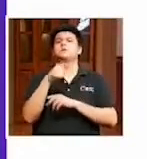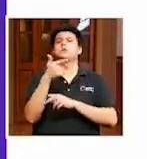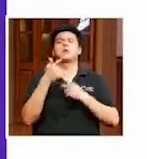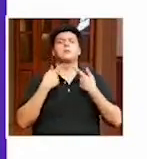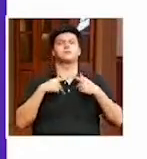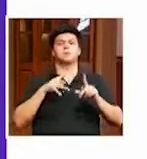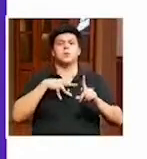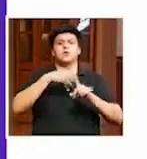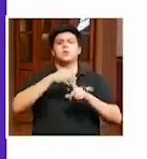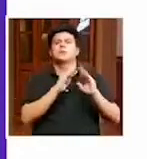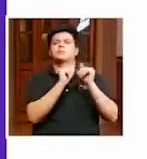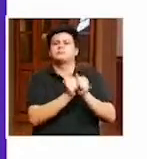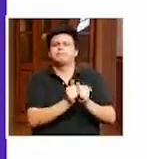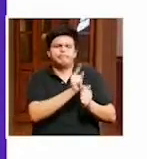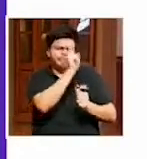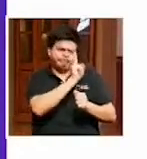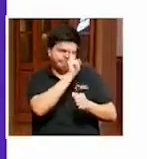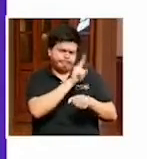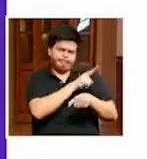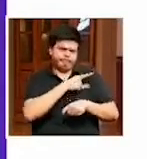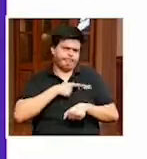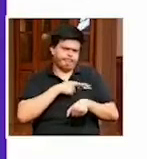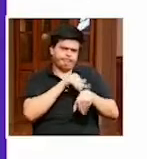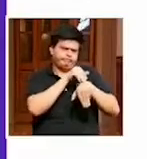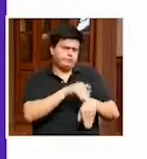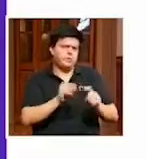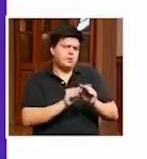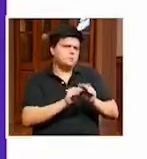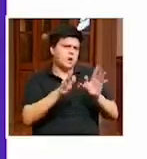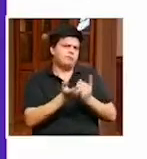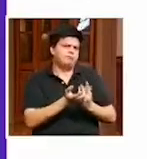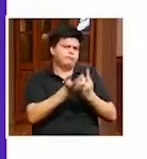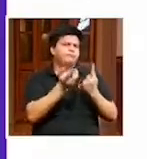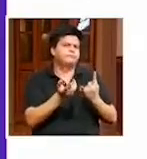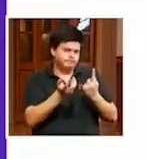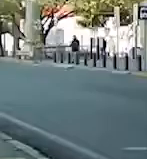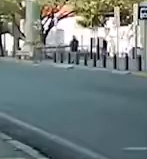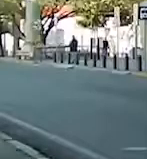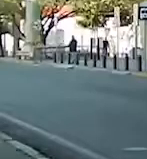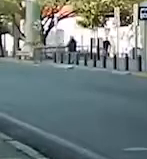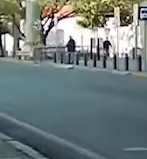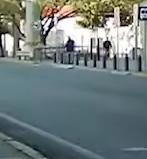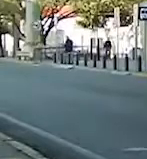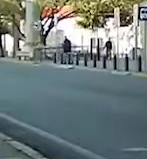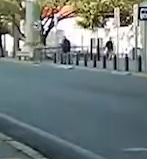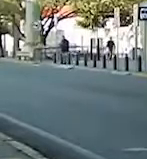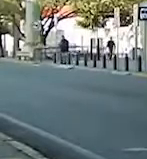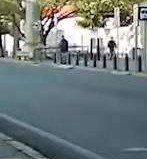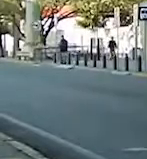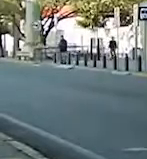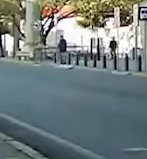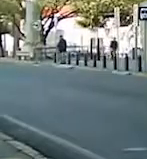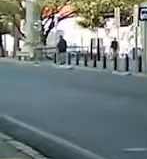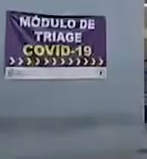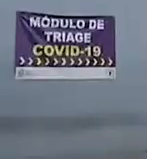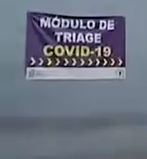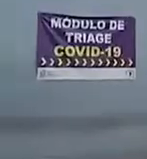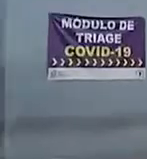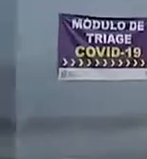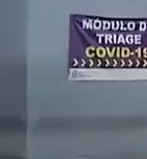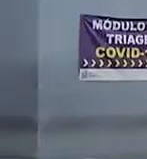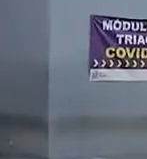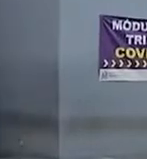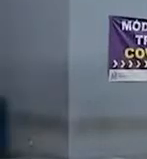184.687 casos totales. Pese a que solo el 11% de las personas contagiadas requieren hospitalización, este indicador